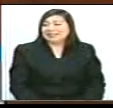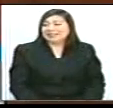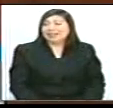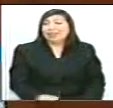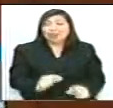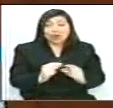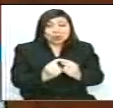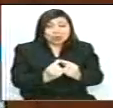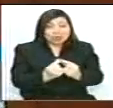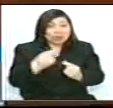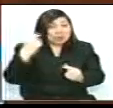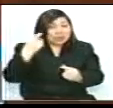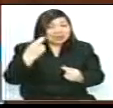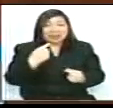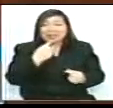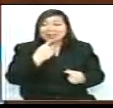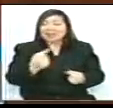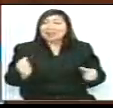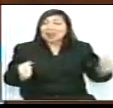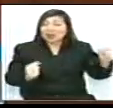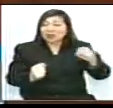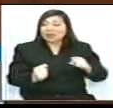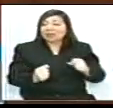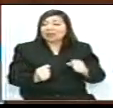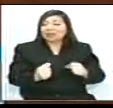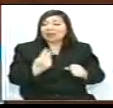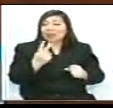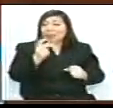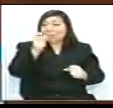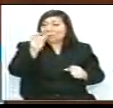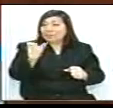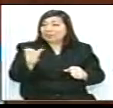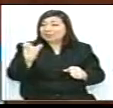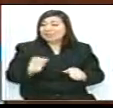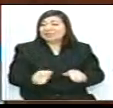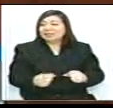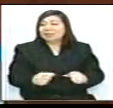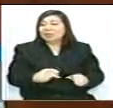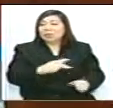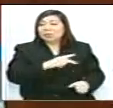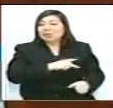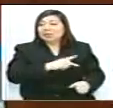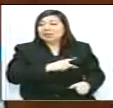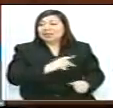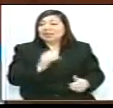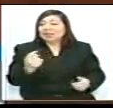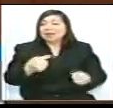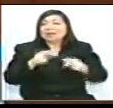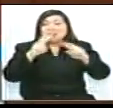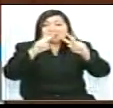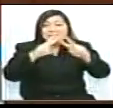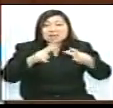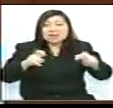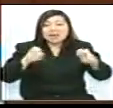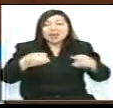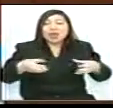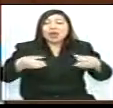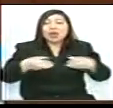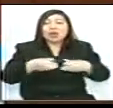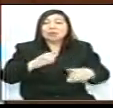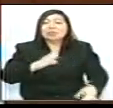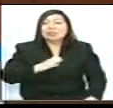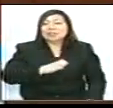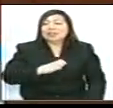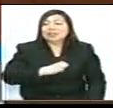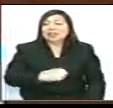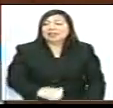miembros de esa bancadita dicen a dos miembros de Fuerza Popular que lo investigue la Comisión de